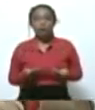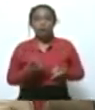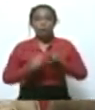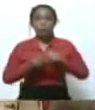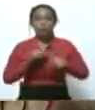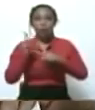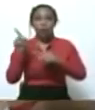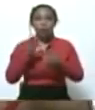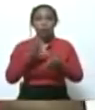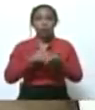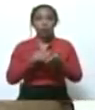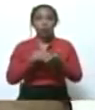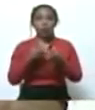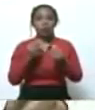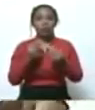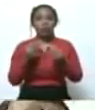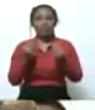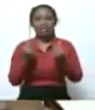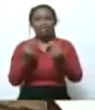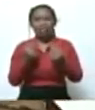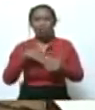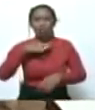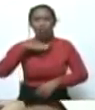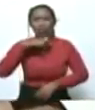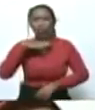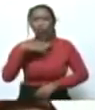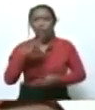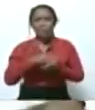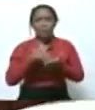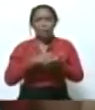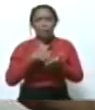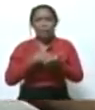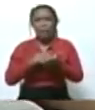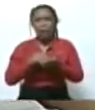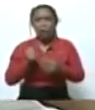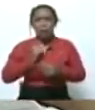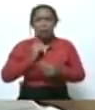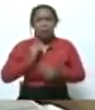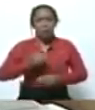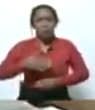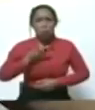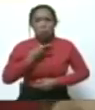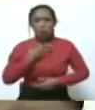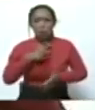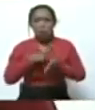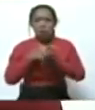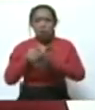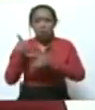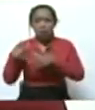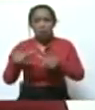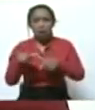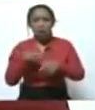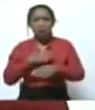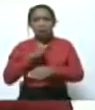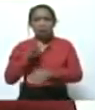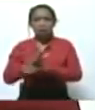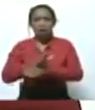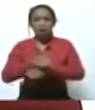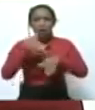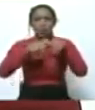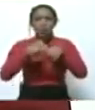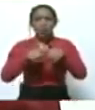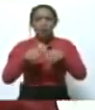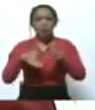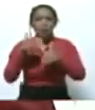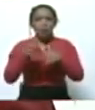estas de fotocopia hacen mucha plata en Colombia con las boletas. Cualquiera puede sacar una copia en una esquina y va y vota. Y